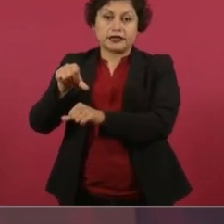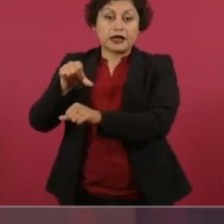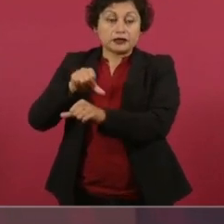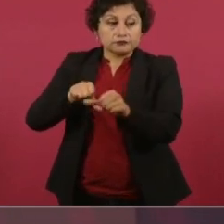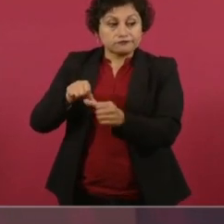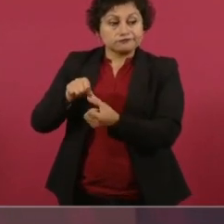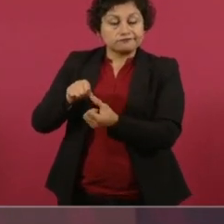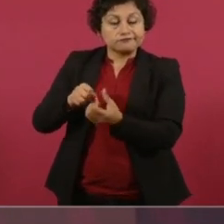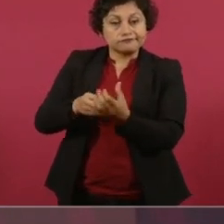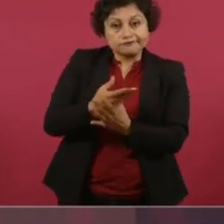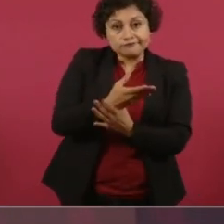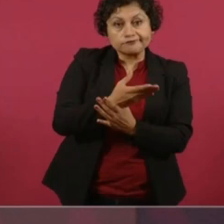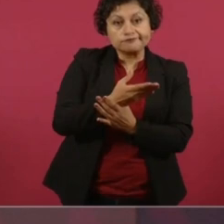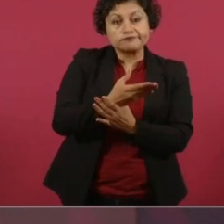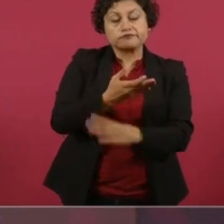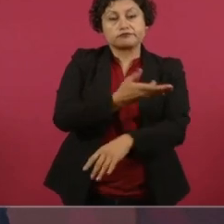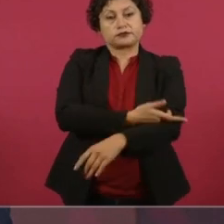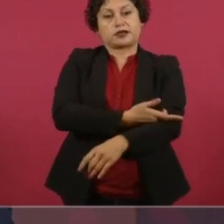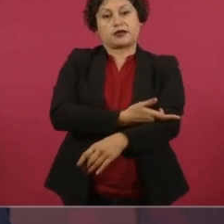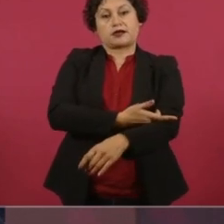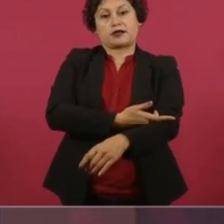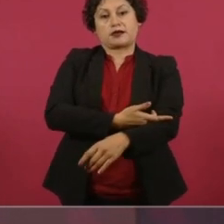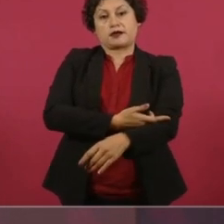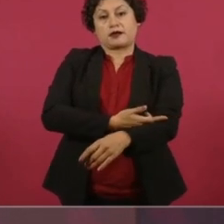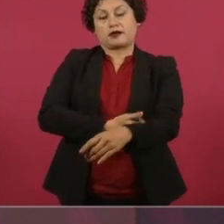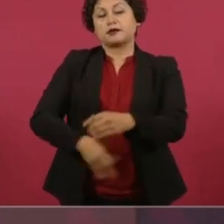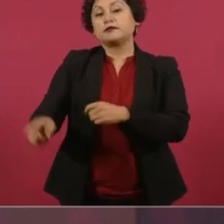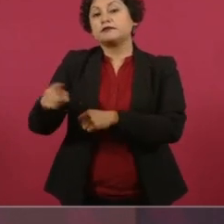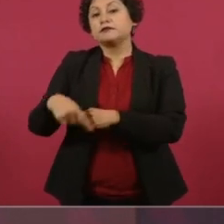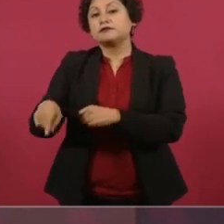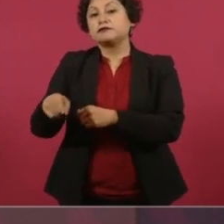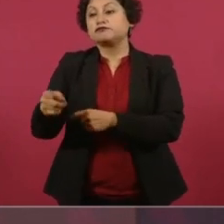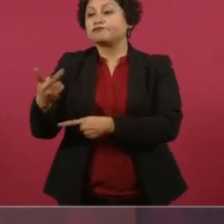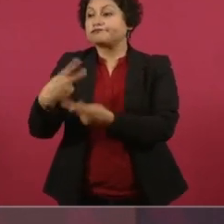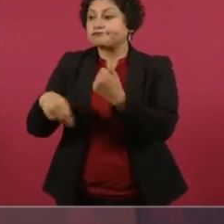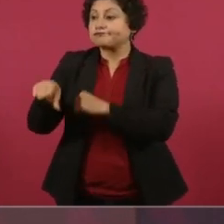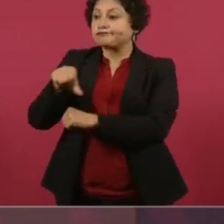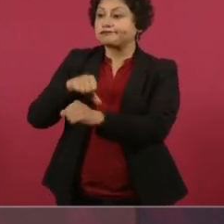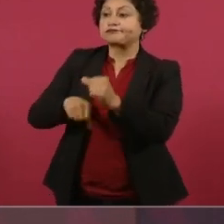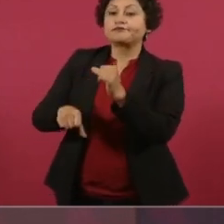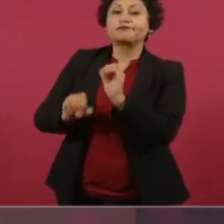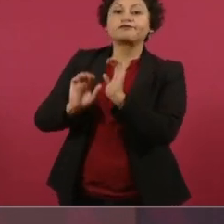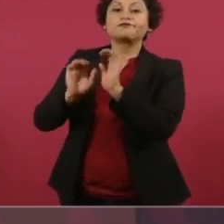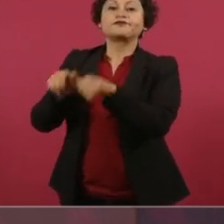los que entraron también, se fue pasando el tiempo,